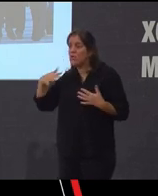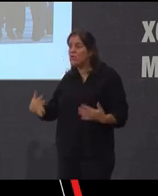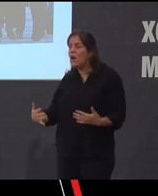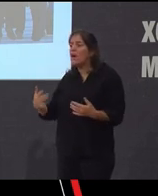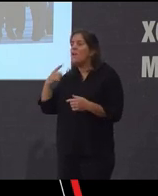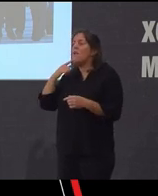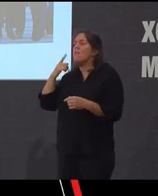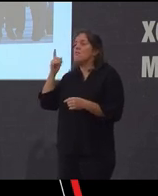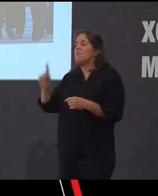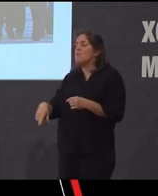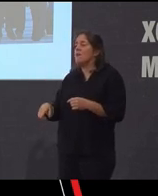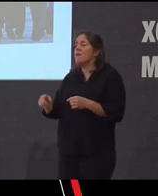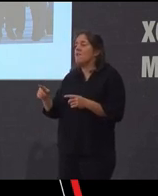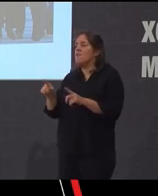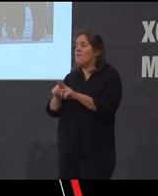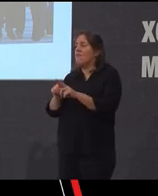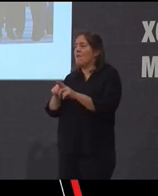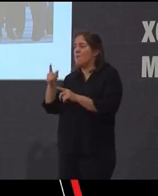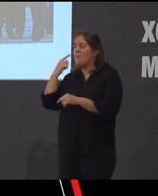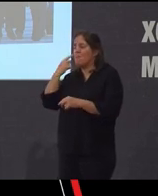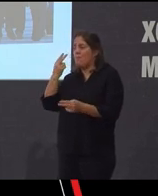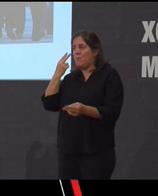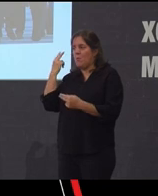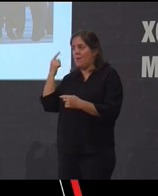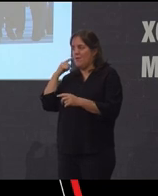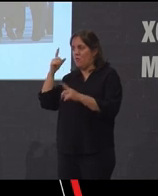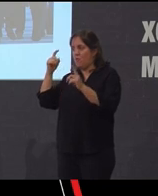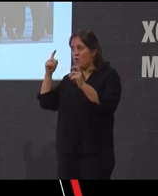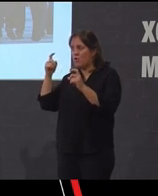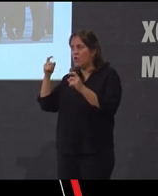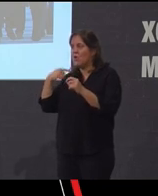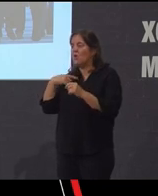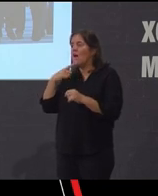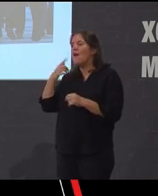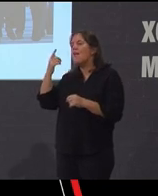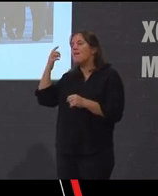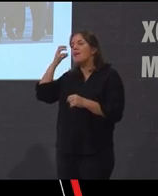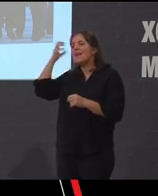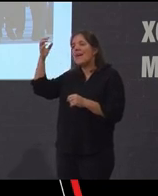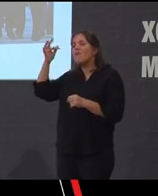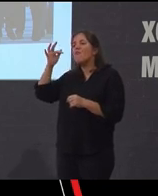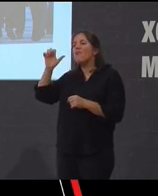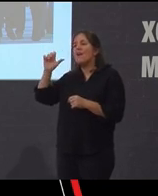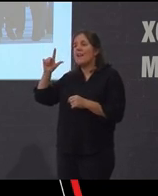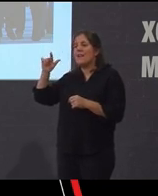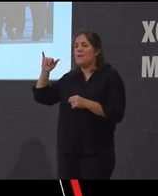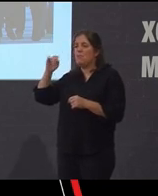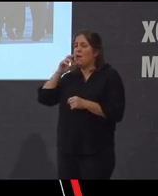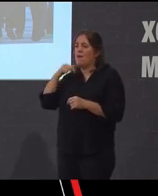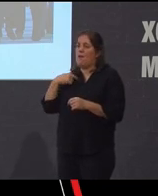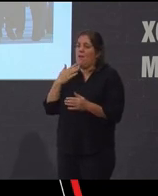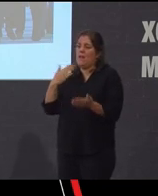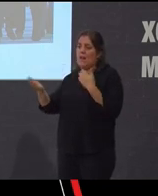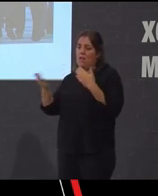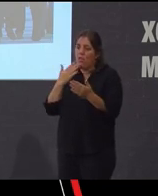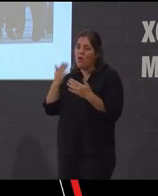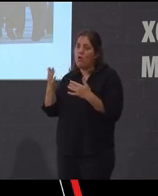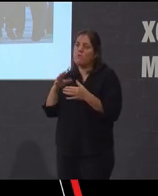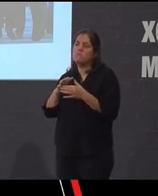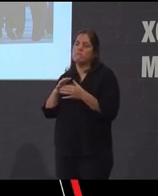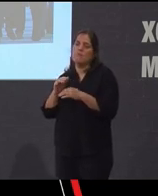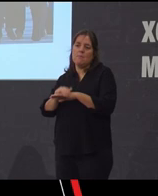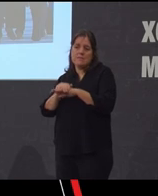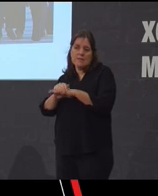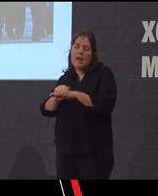actualidade pois vemos na foto que Felipe segue a ter moi boa relación, amistade cos